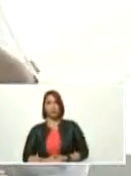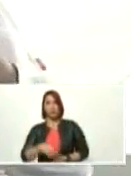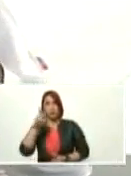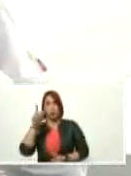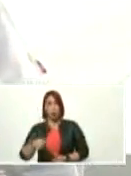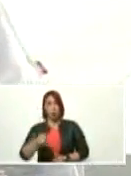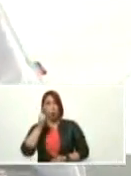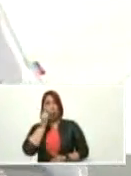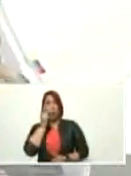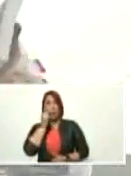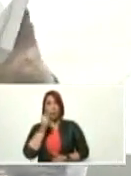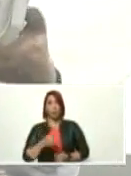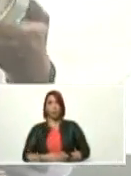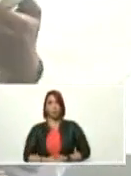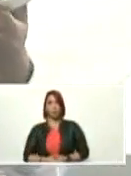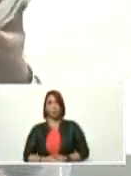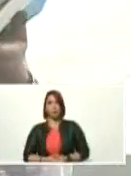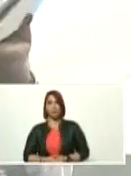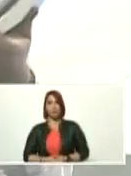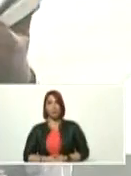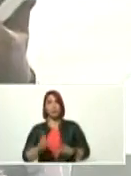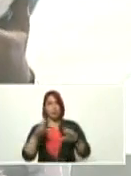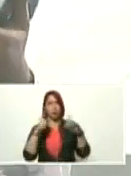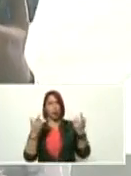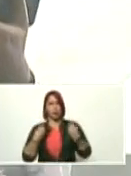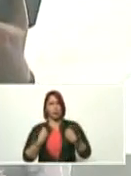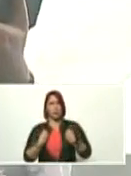Gómez García. Humberto Gómez de La Guaira, ¿no?